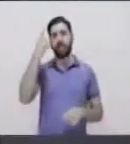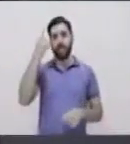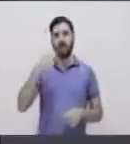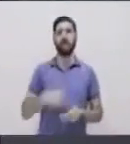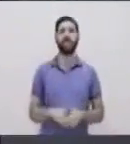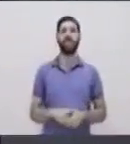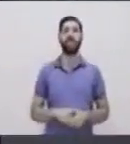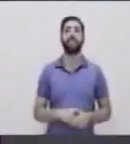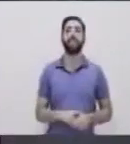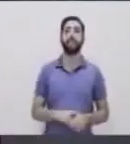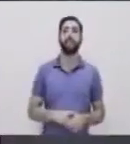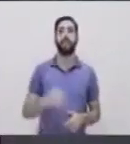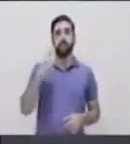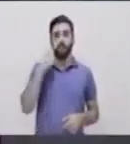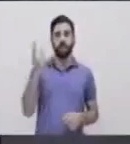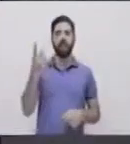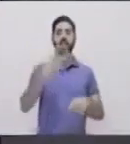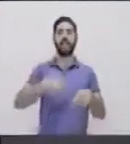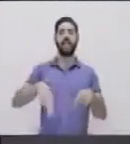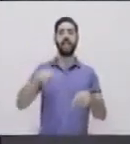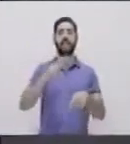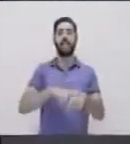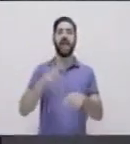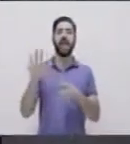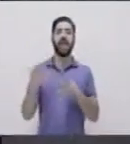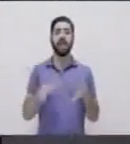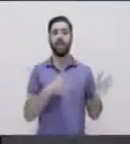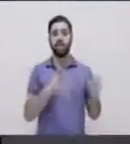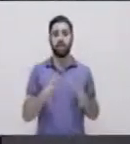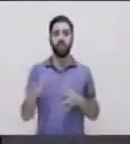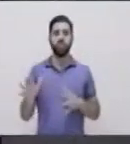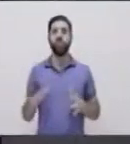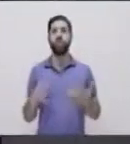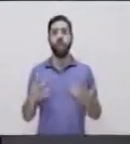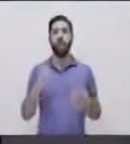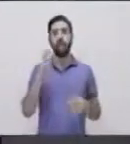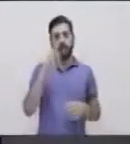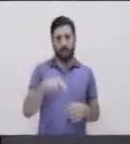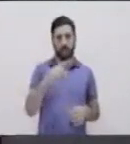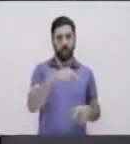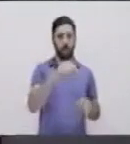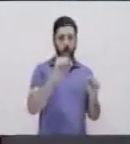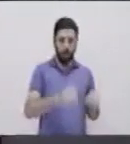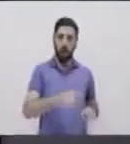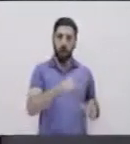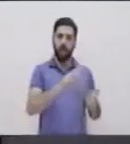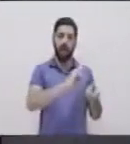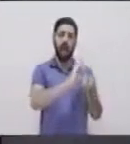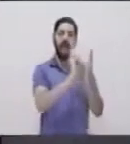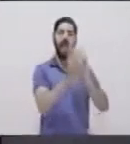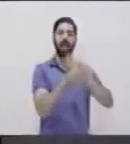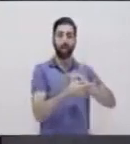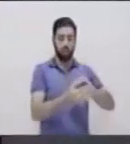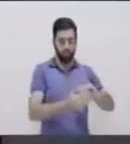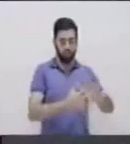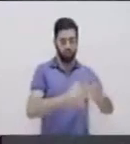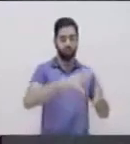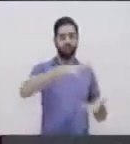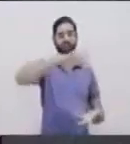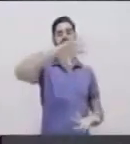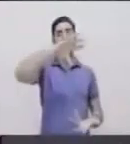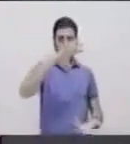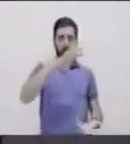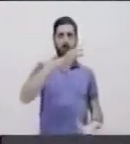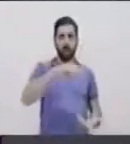entenderlo. Para hacer una selección natural necesitamos un producto netamente evolutivo, que tenga evolución.